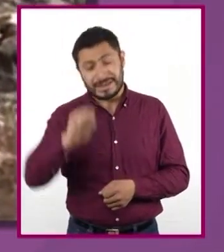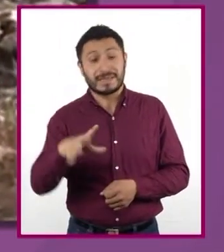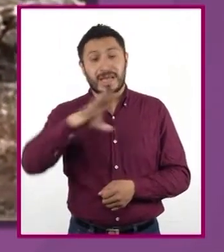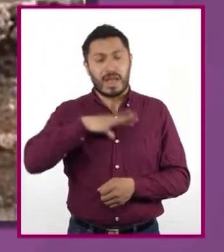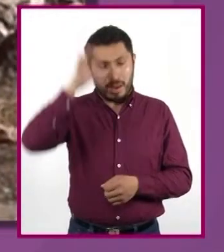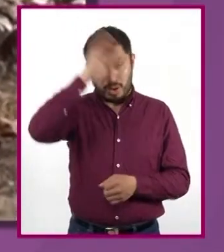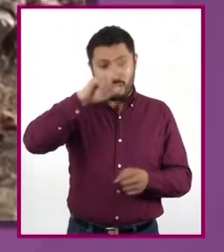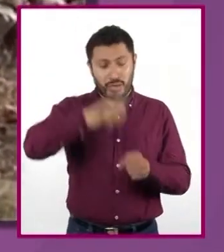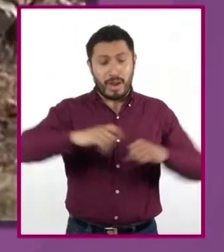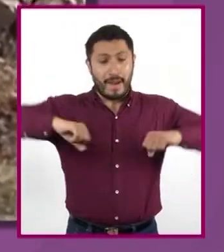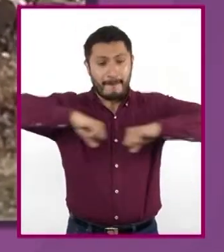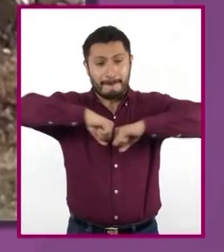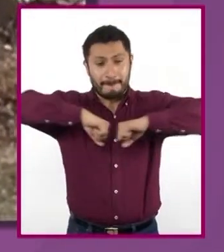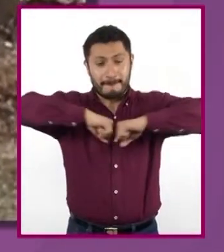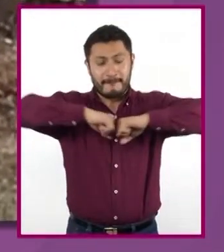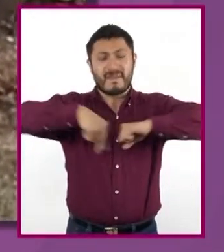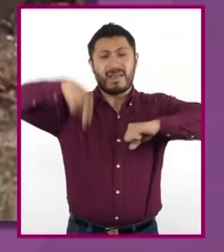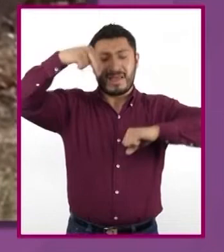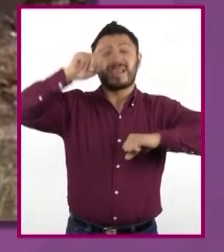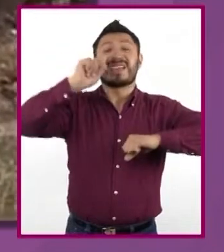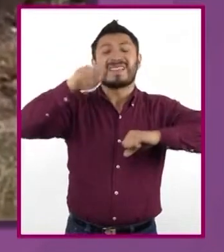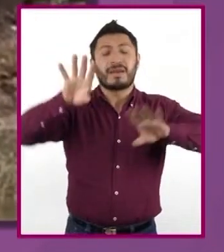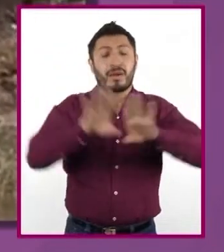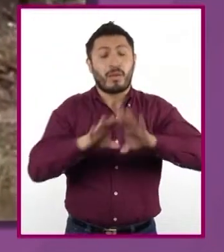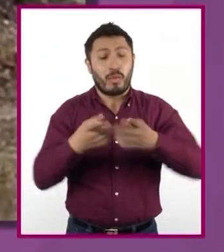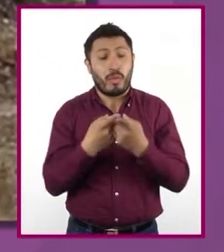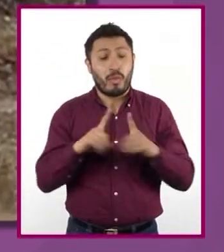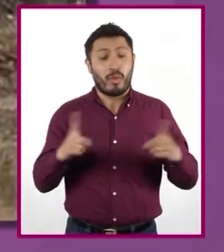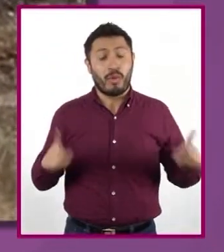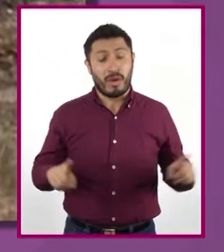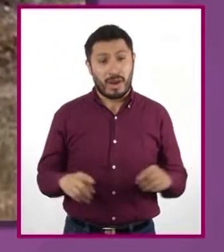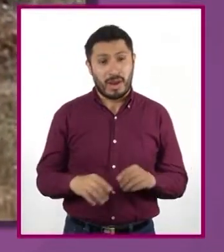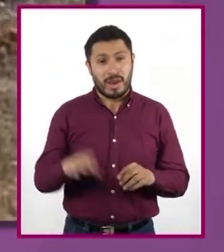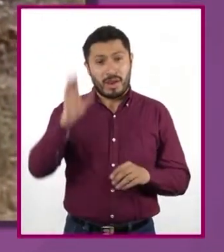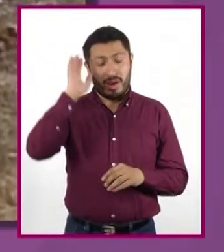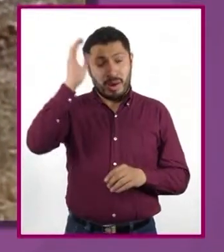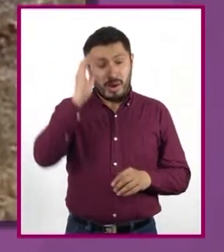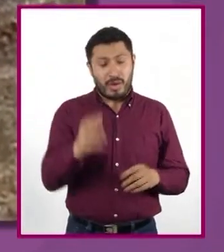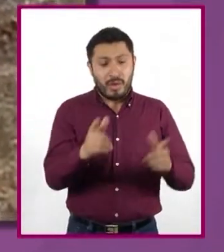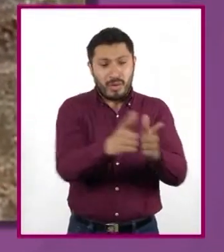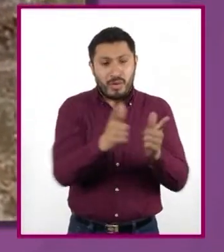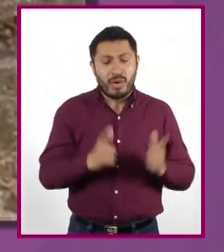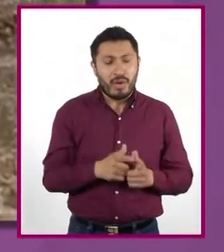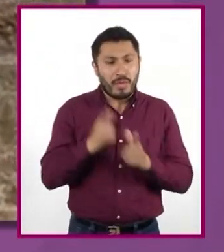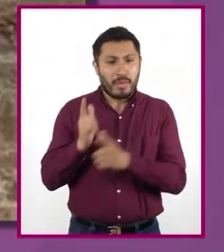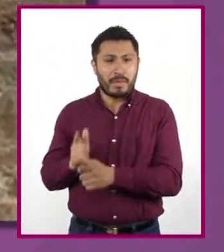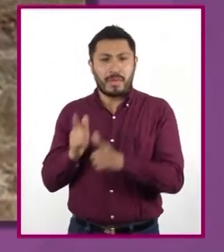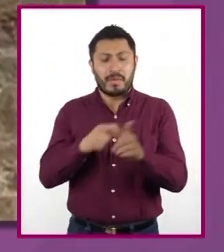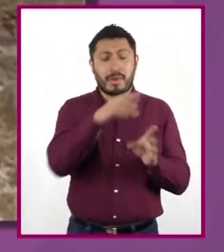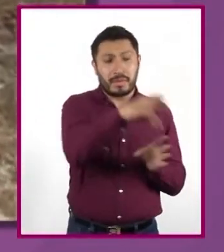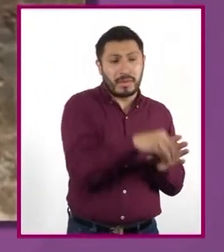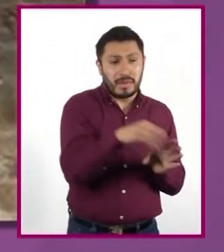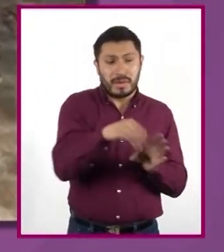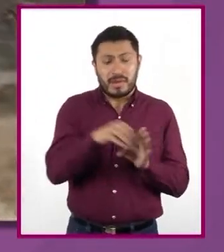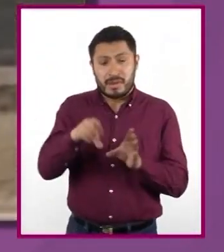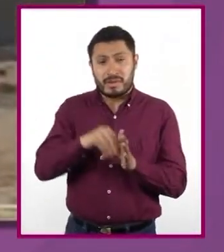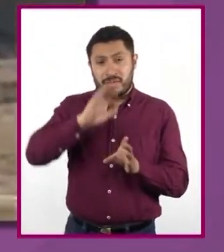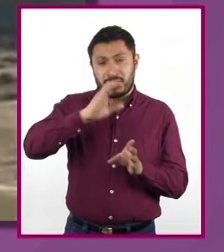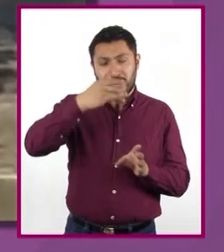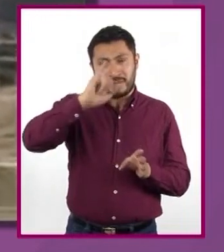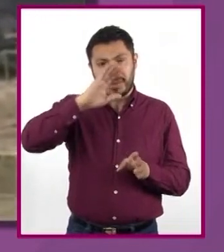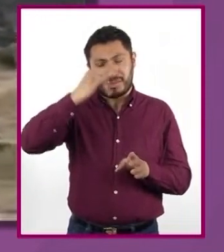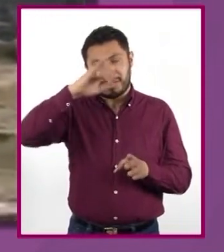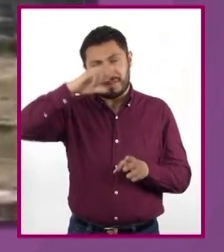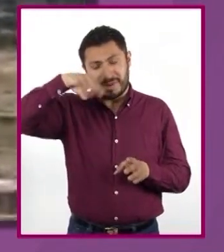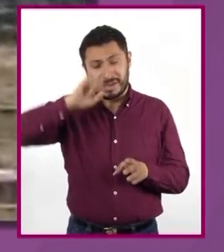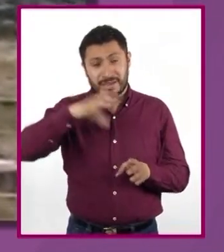una cultura fronteriza, es decir, que se desarrolló justo en los límites entre los grupos de cazadores-recolectores chichimecas que